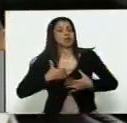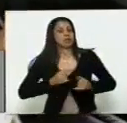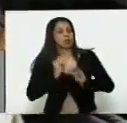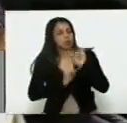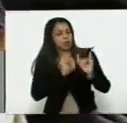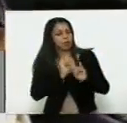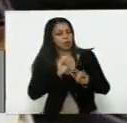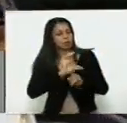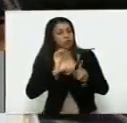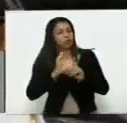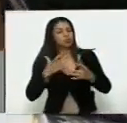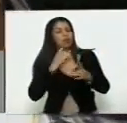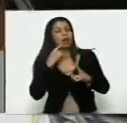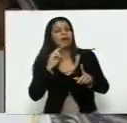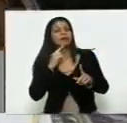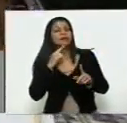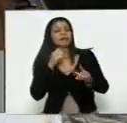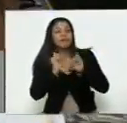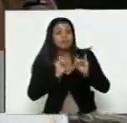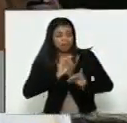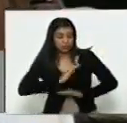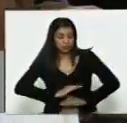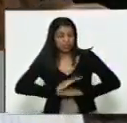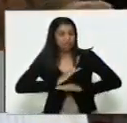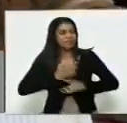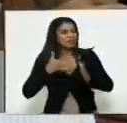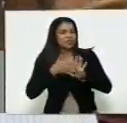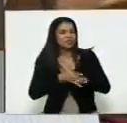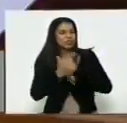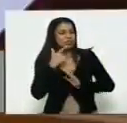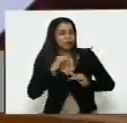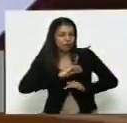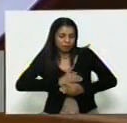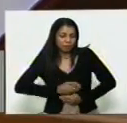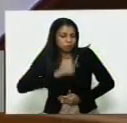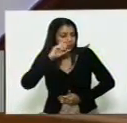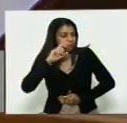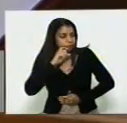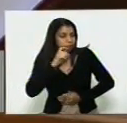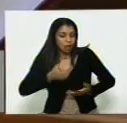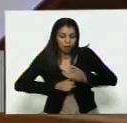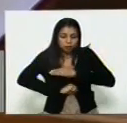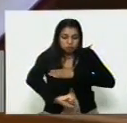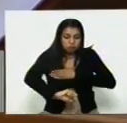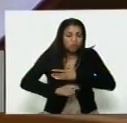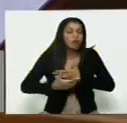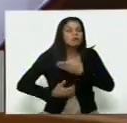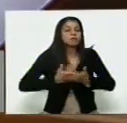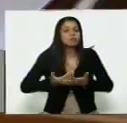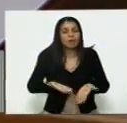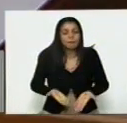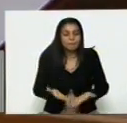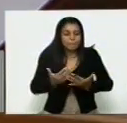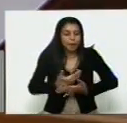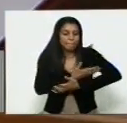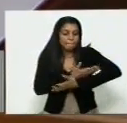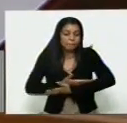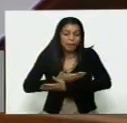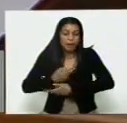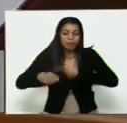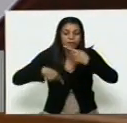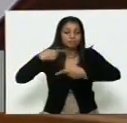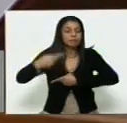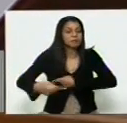y psíquica cuando se trate de atención de la gestación, el parto, el nacimiento y el